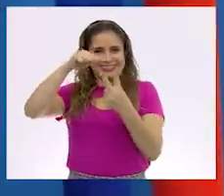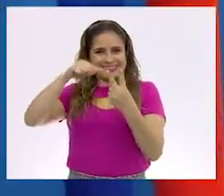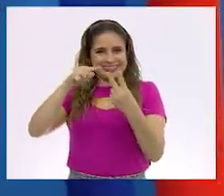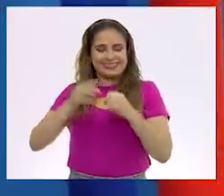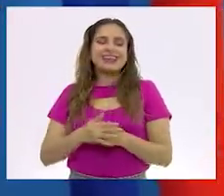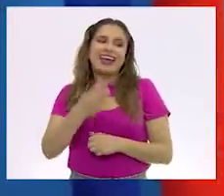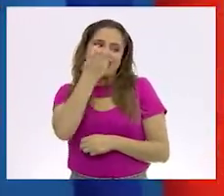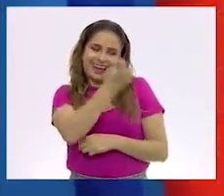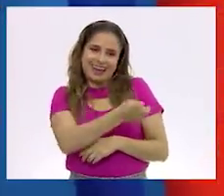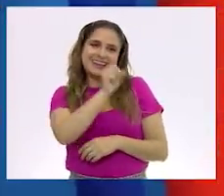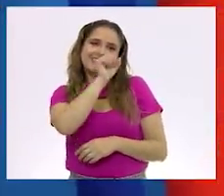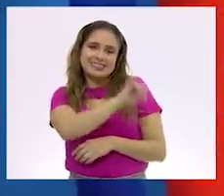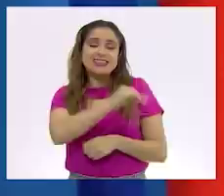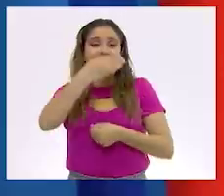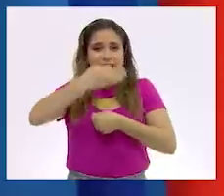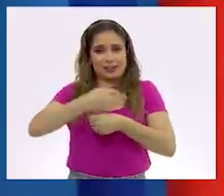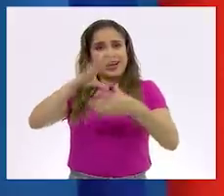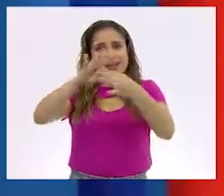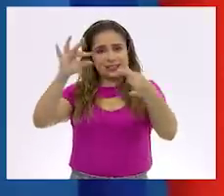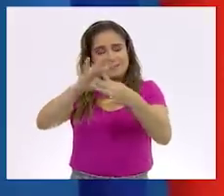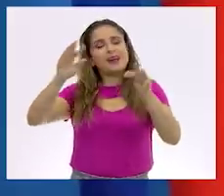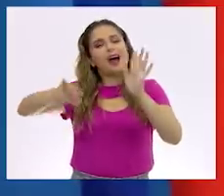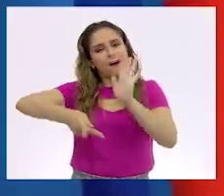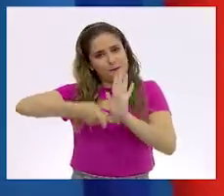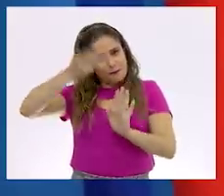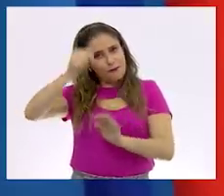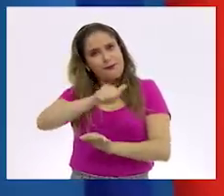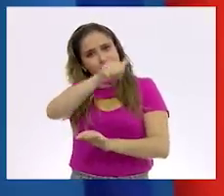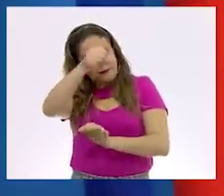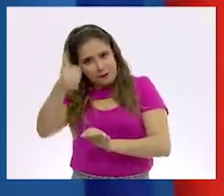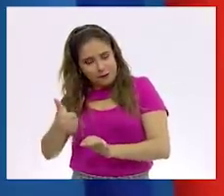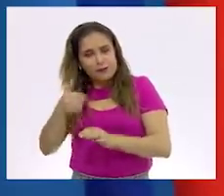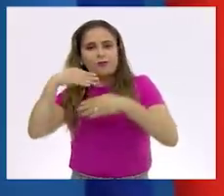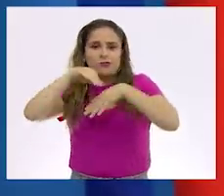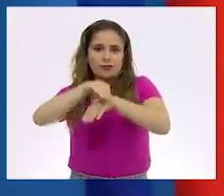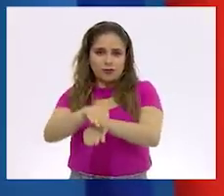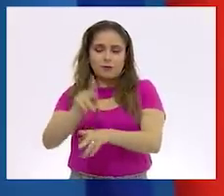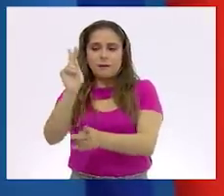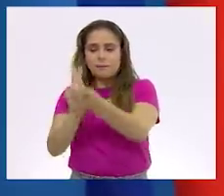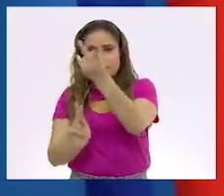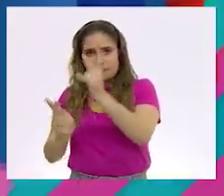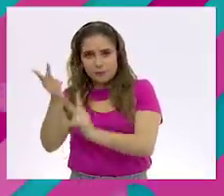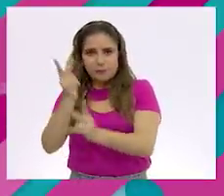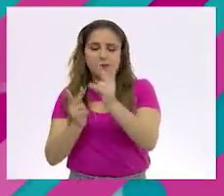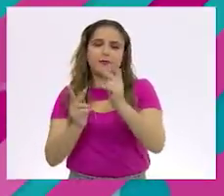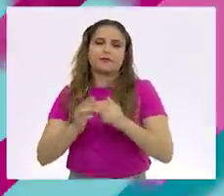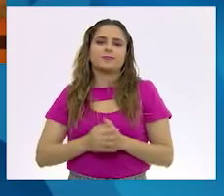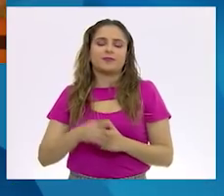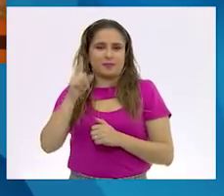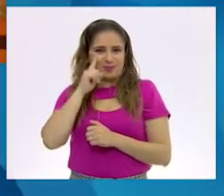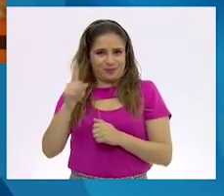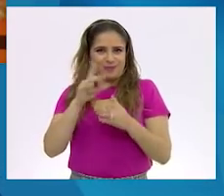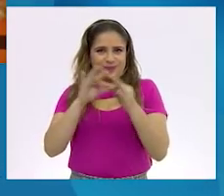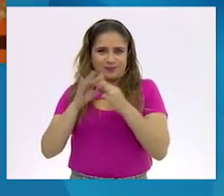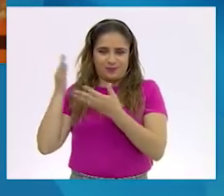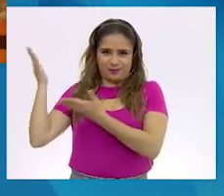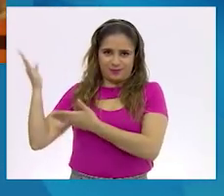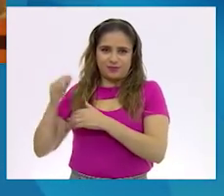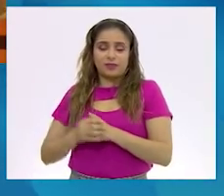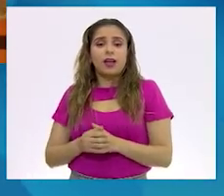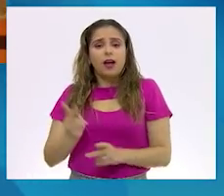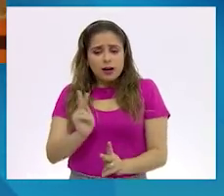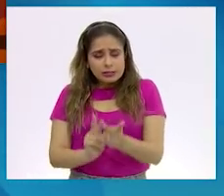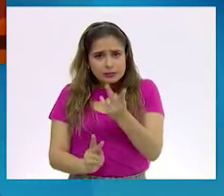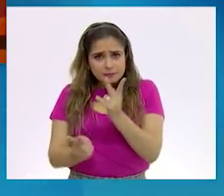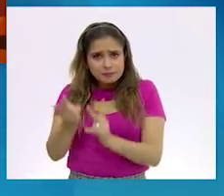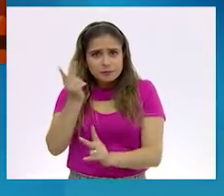nuevamente de la reproducción de las plantas, pero antes, ¿qué te parece si vemos el siguiente video? La reproducción de las plantas